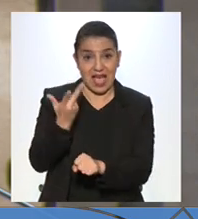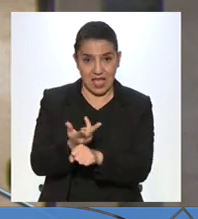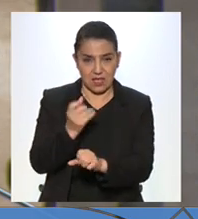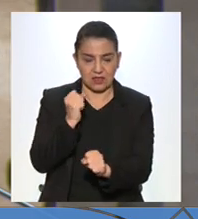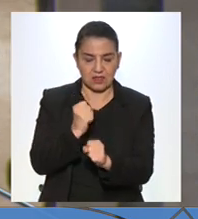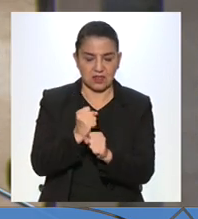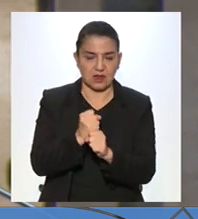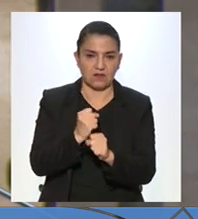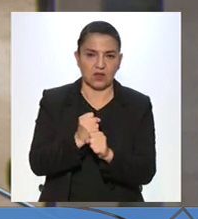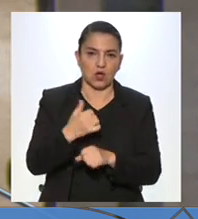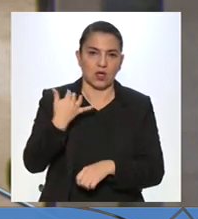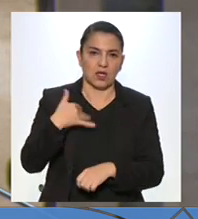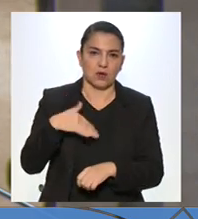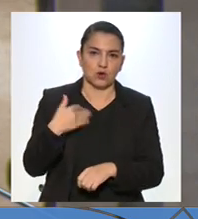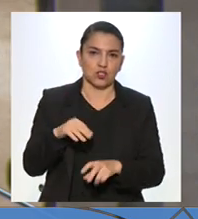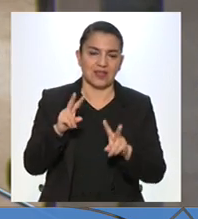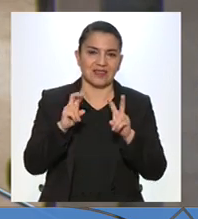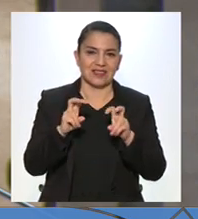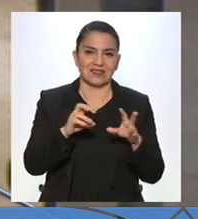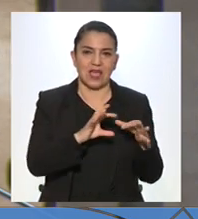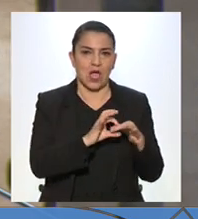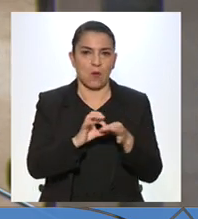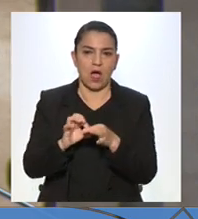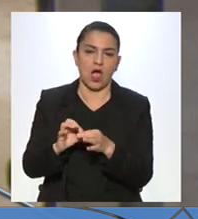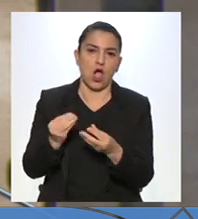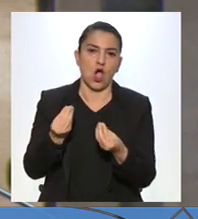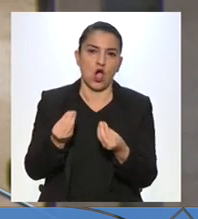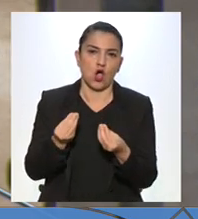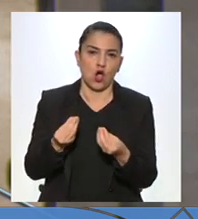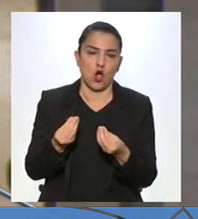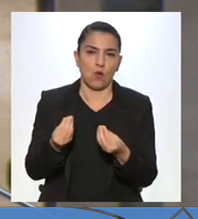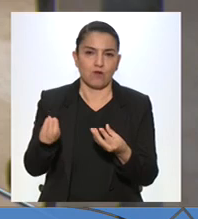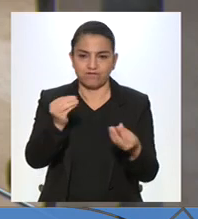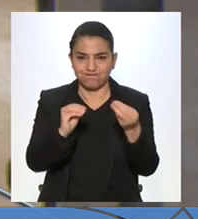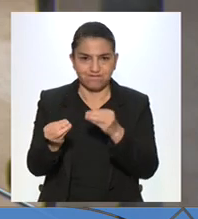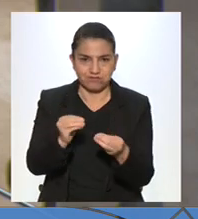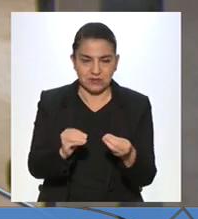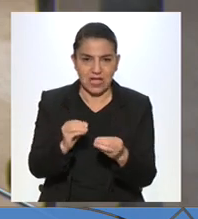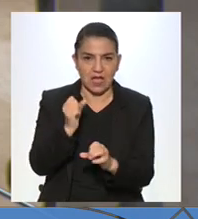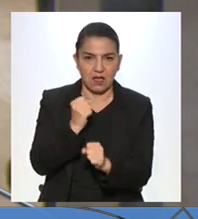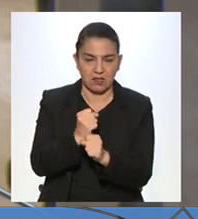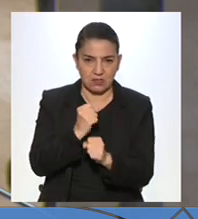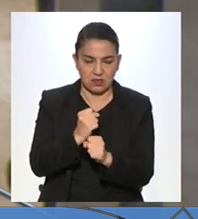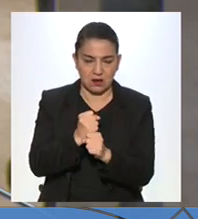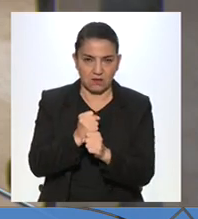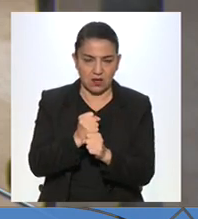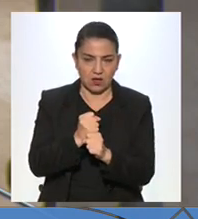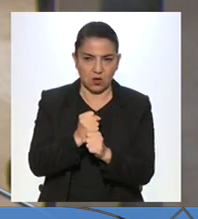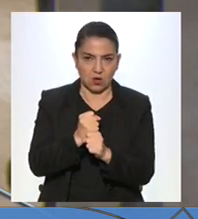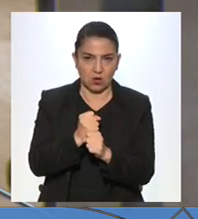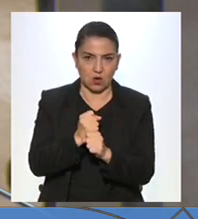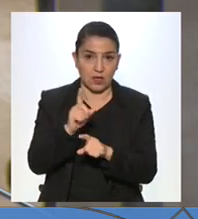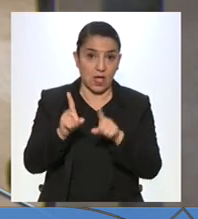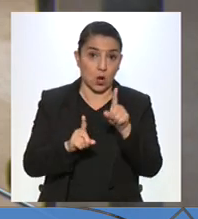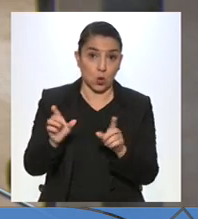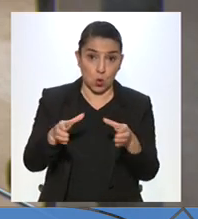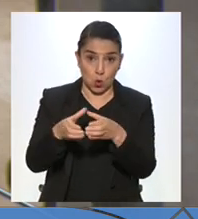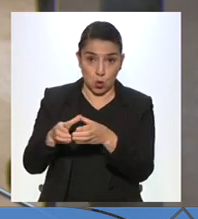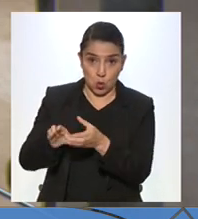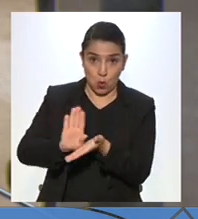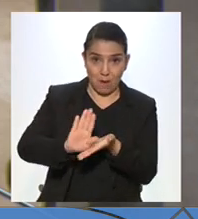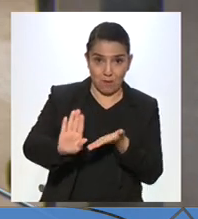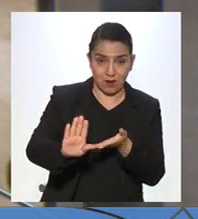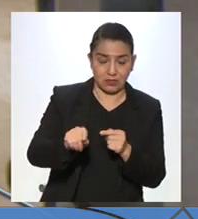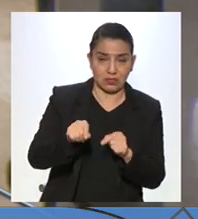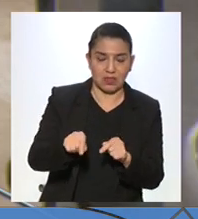la importancia que tienen los temas relacionados con la composición de la actividad económica y el rezago de ciertos sectores, es cada vez